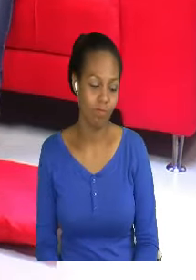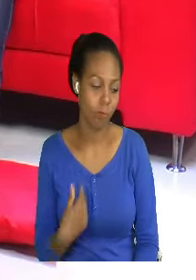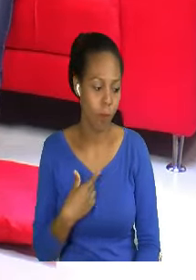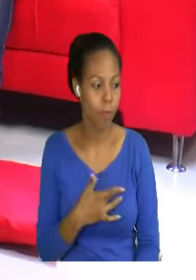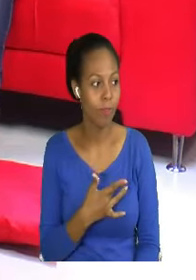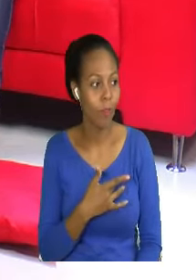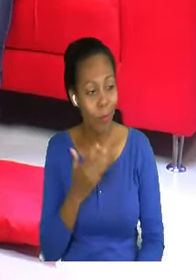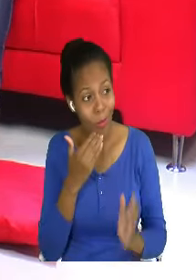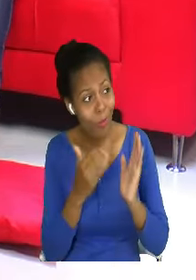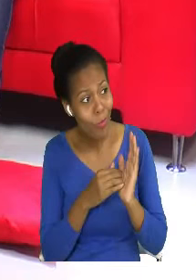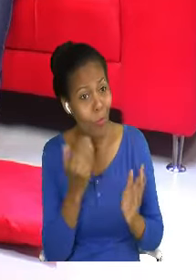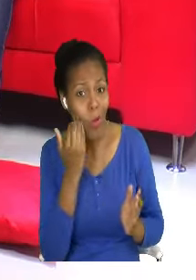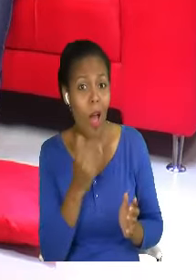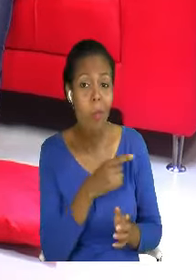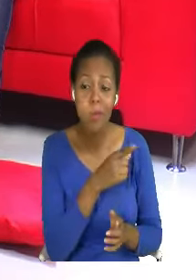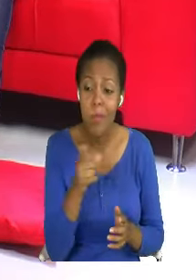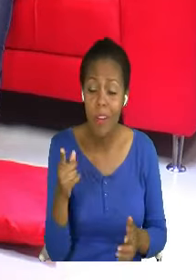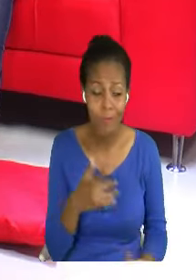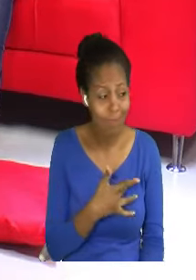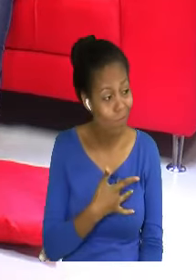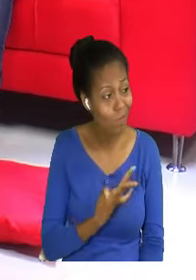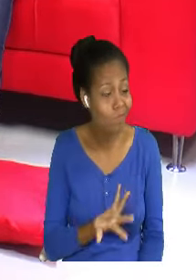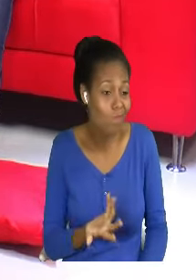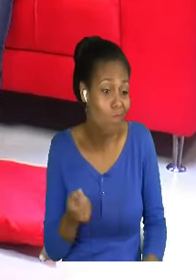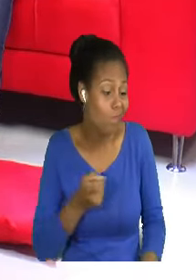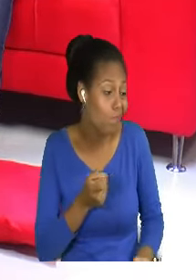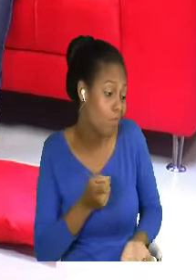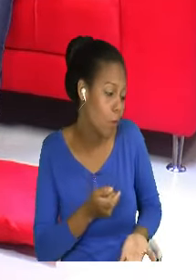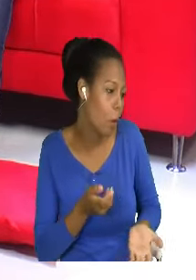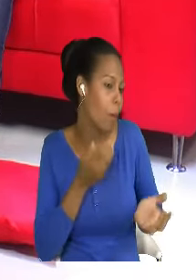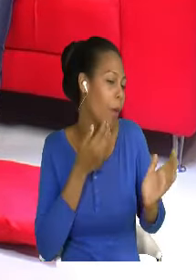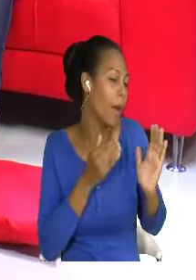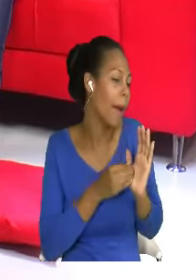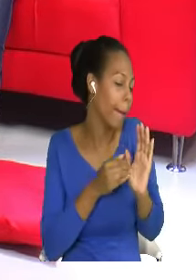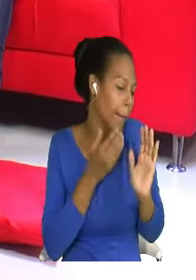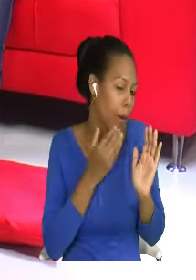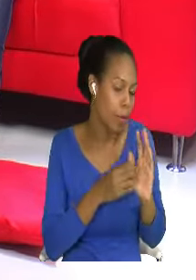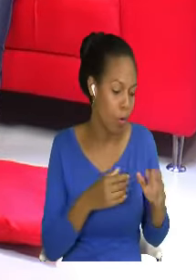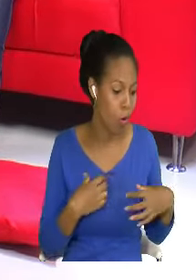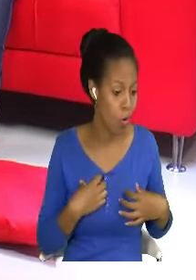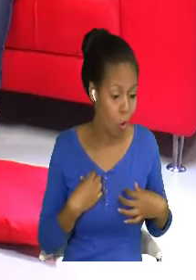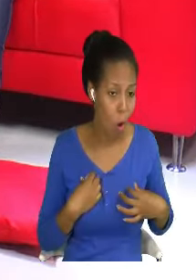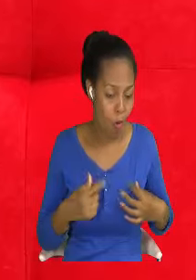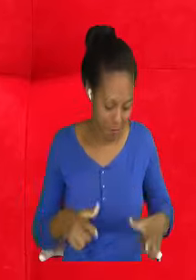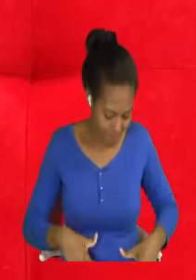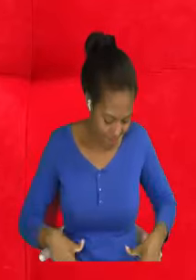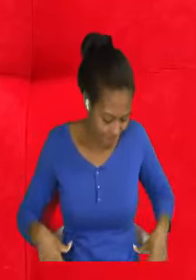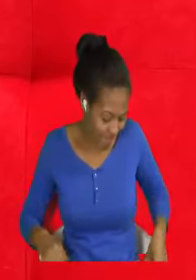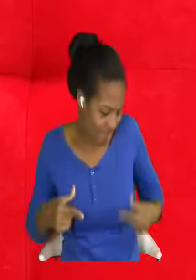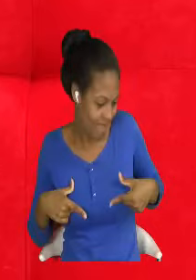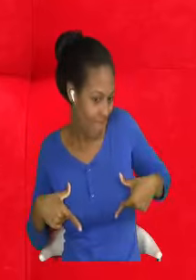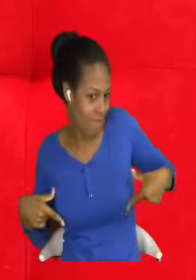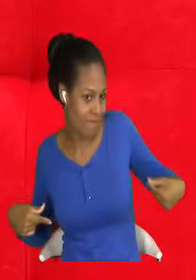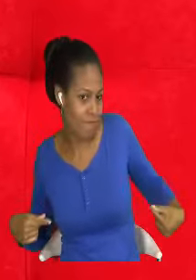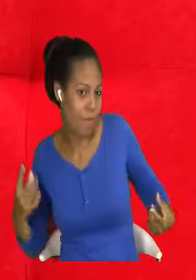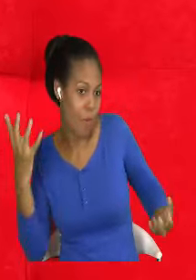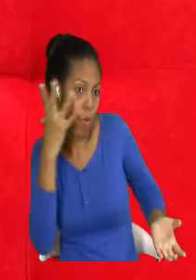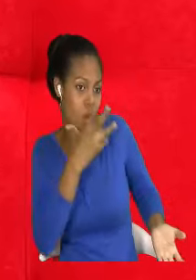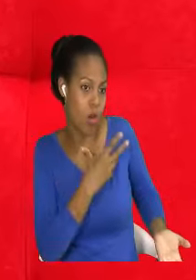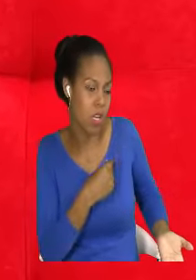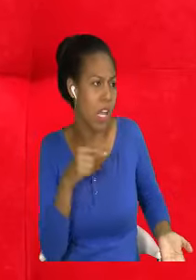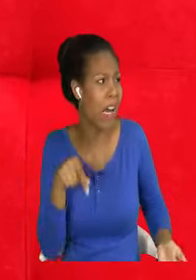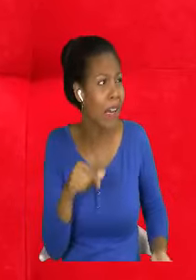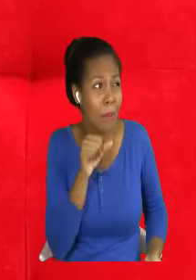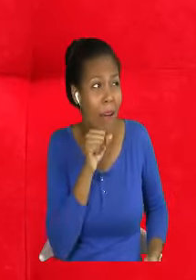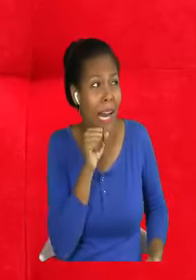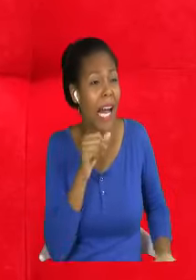mujeres de conseguir, digamos, ropa interior bonita, cómoda, fresca para la ciudad,